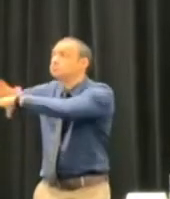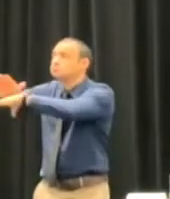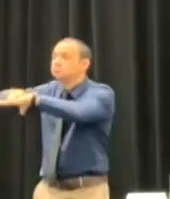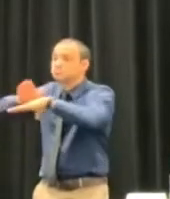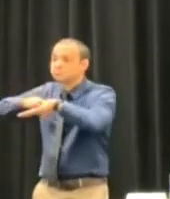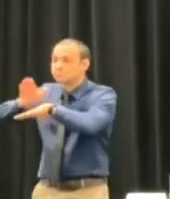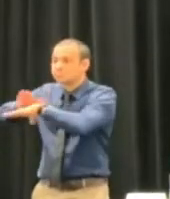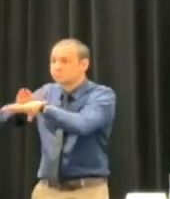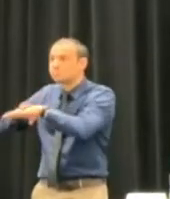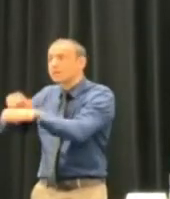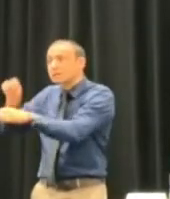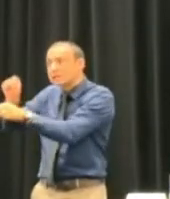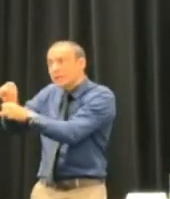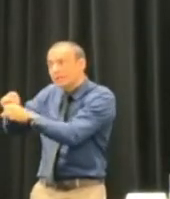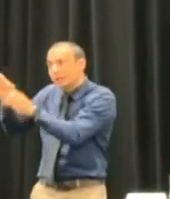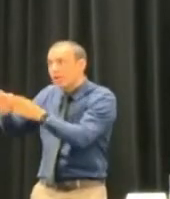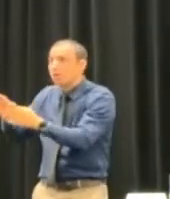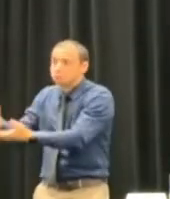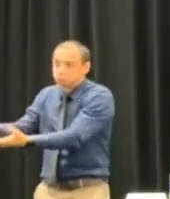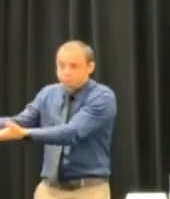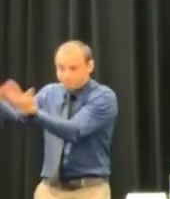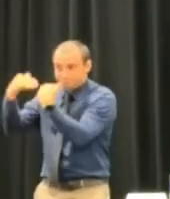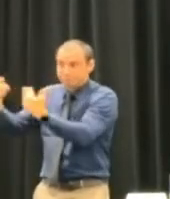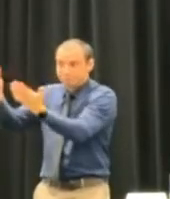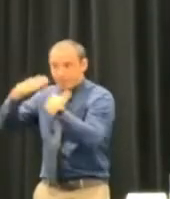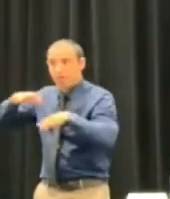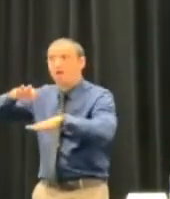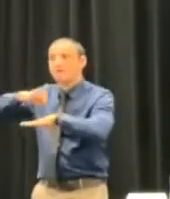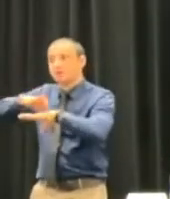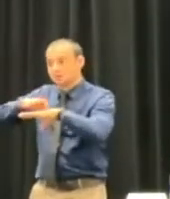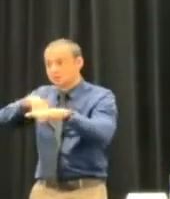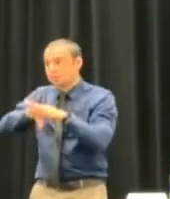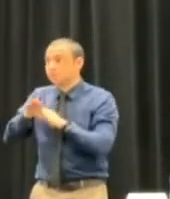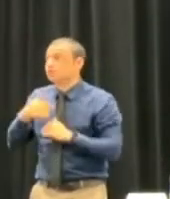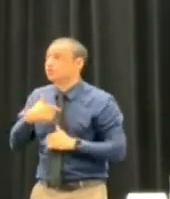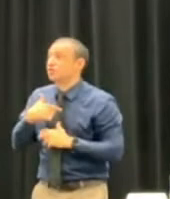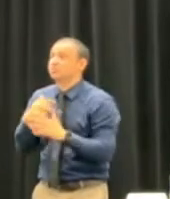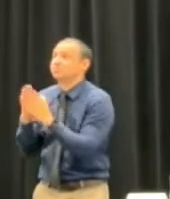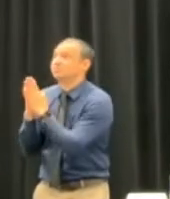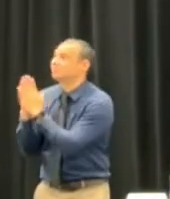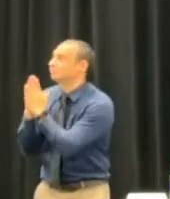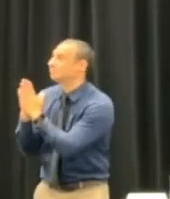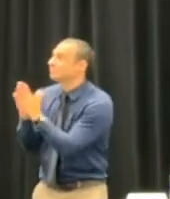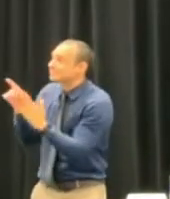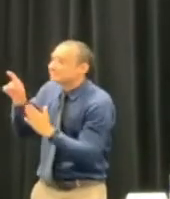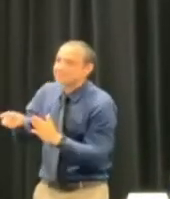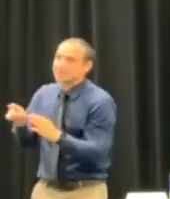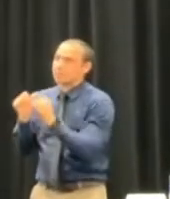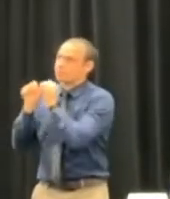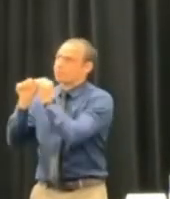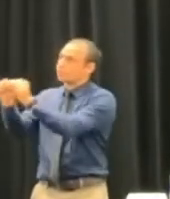trabajo presencial es una llamada verdad de auxilio porque necesitamos ejecutar